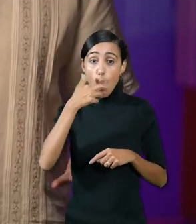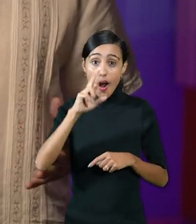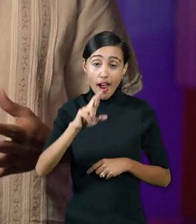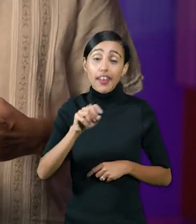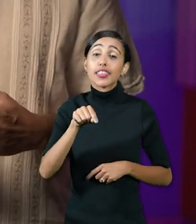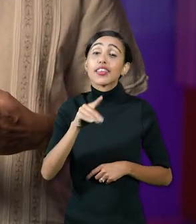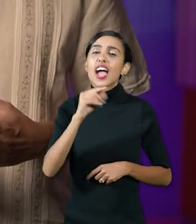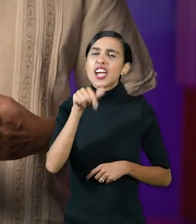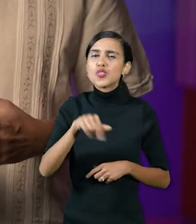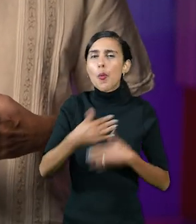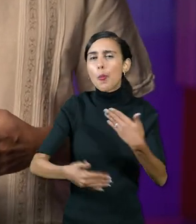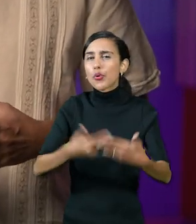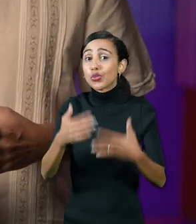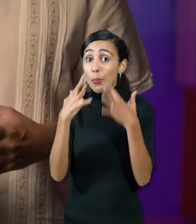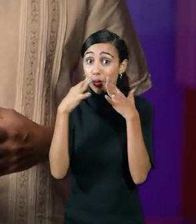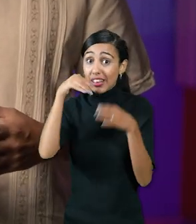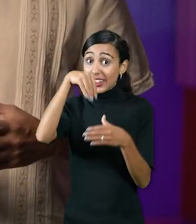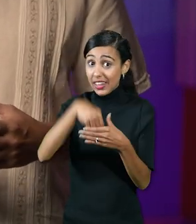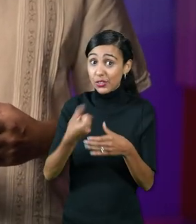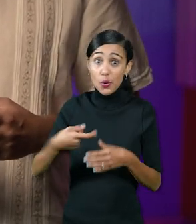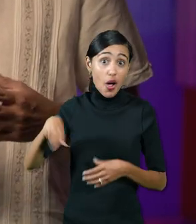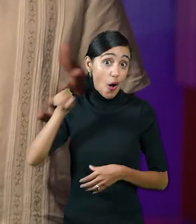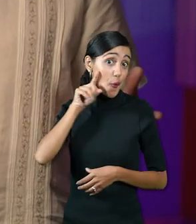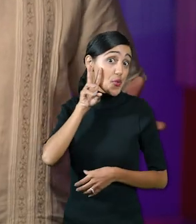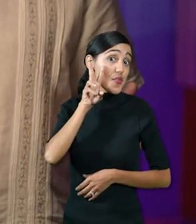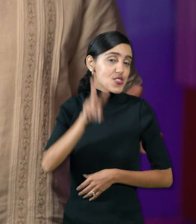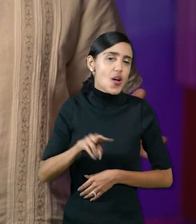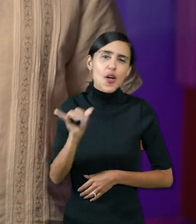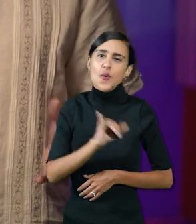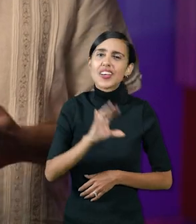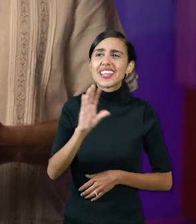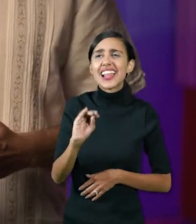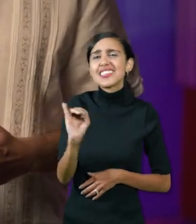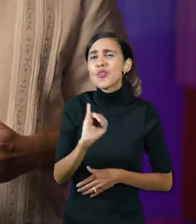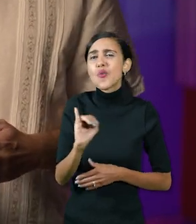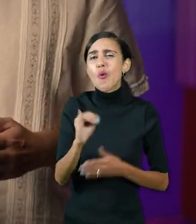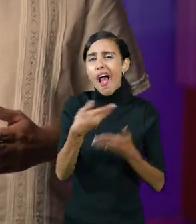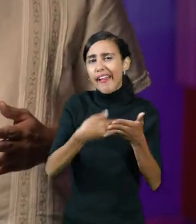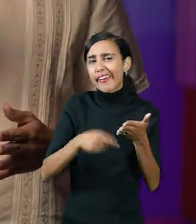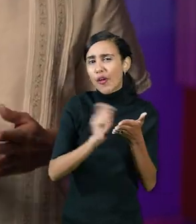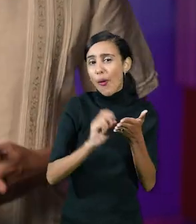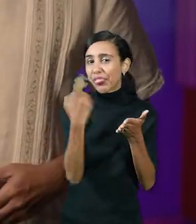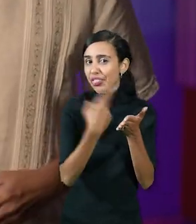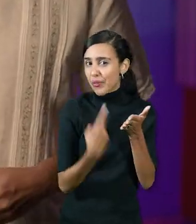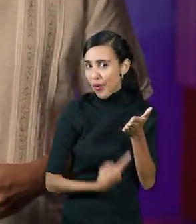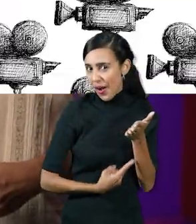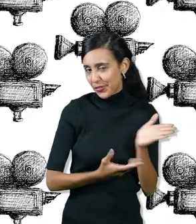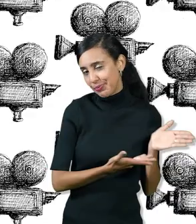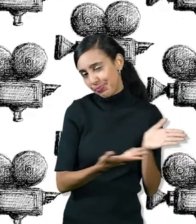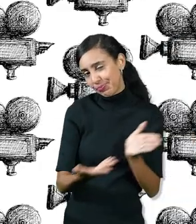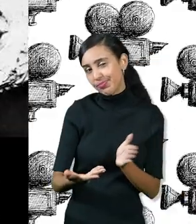súper importante dentro del audiovisual, y también se le dice guión dibujado. Así que ahí vamos.